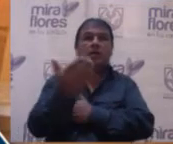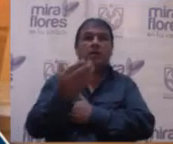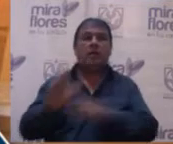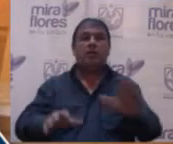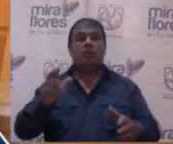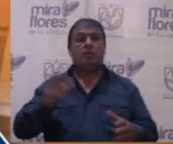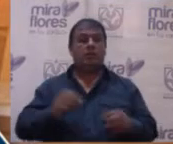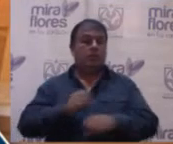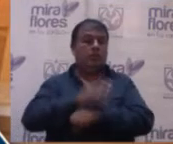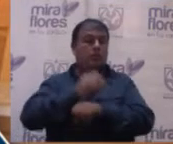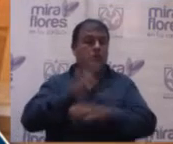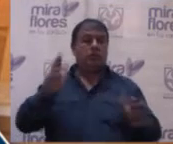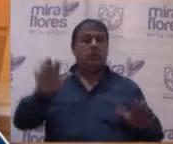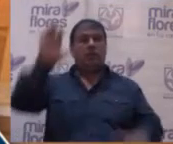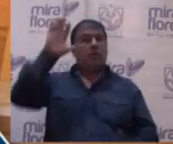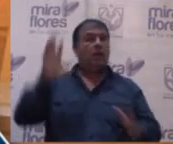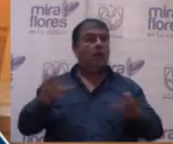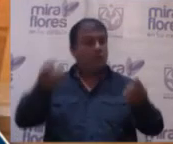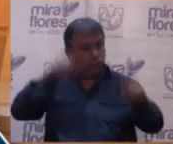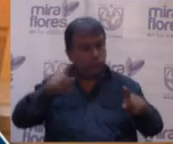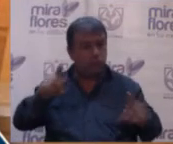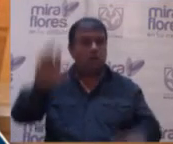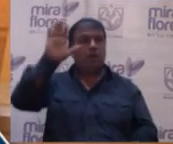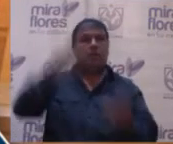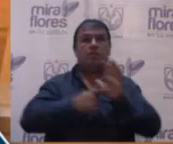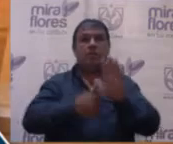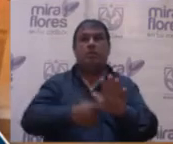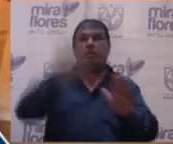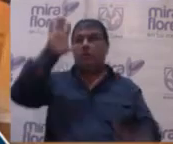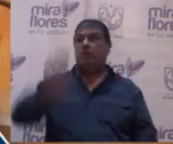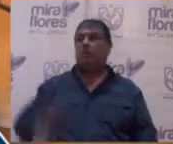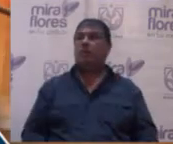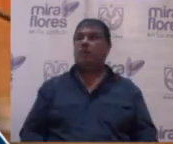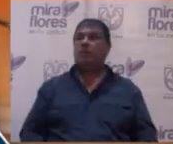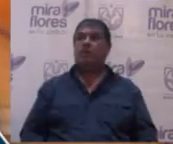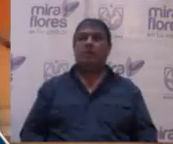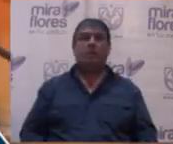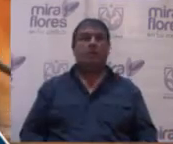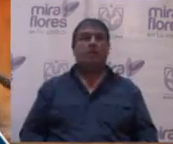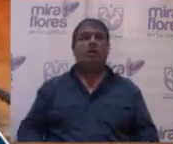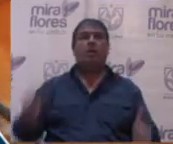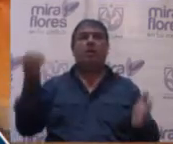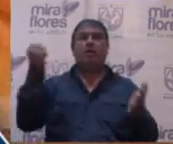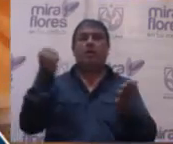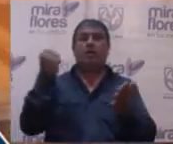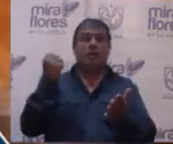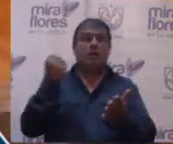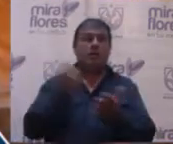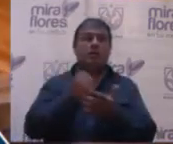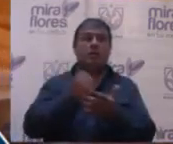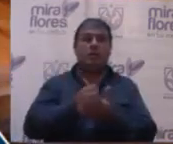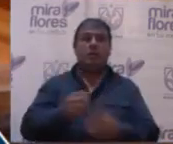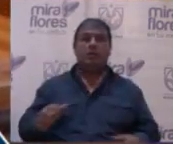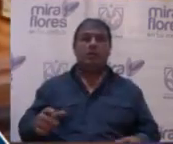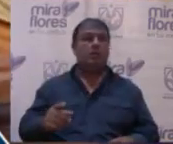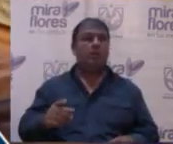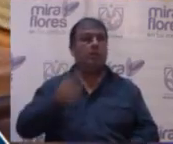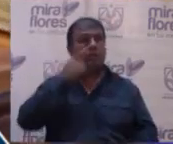del Consejo que estén a favor de hacer esta aprobación, si lo hacen expresar en señal de conformidad. Se aprueba entonces por unanimidad de votos.